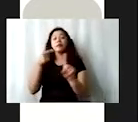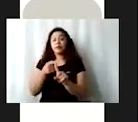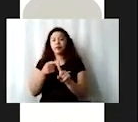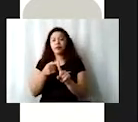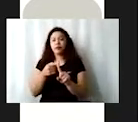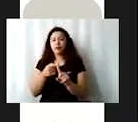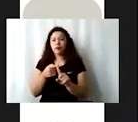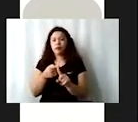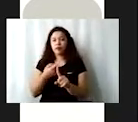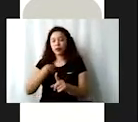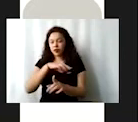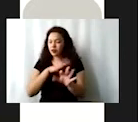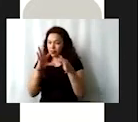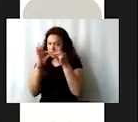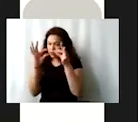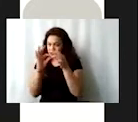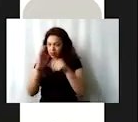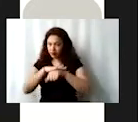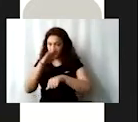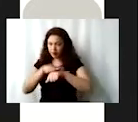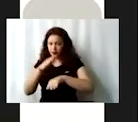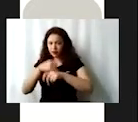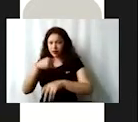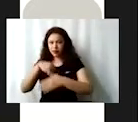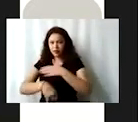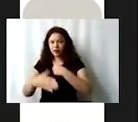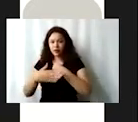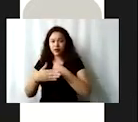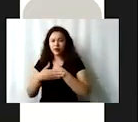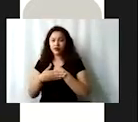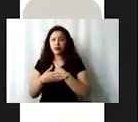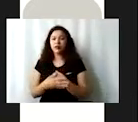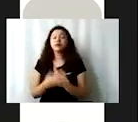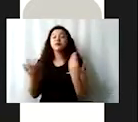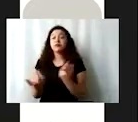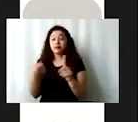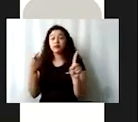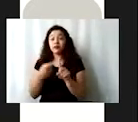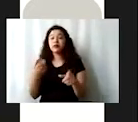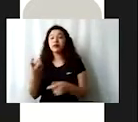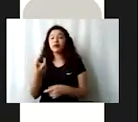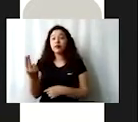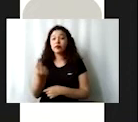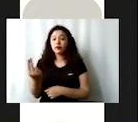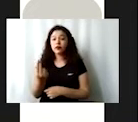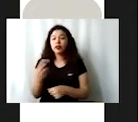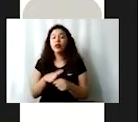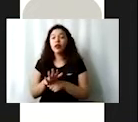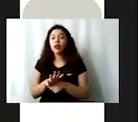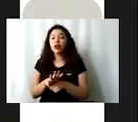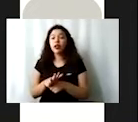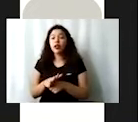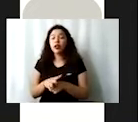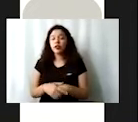lo vamos a ir especificando más adelante, ¿no? Pero para ello es necesario que conozcas cuál